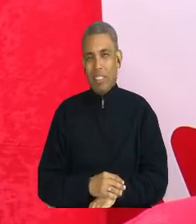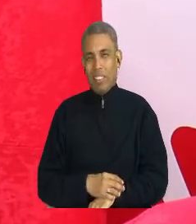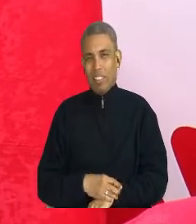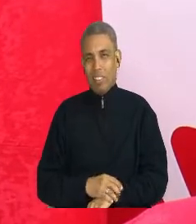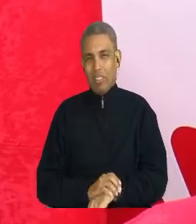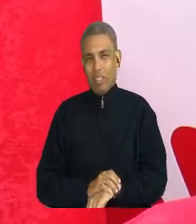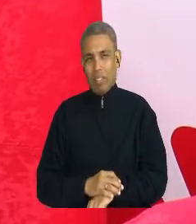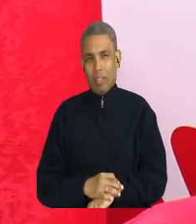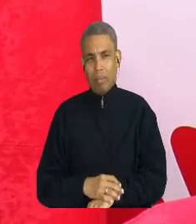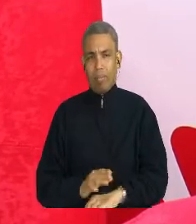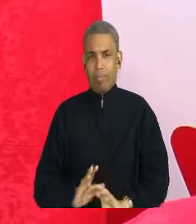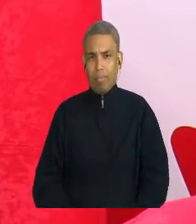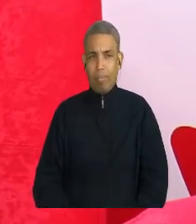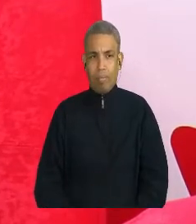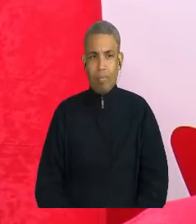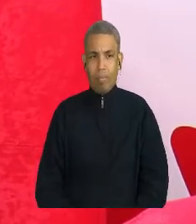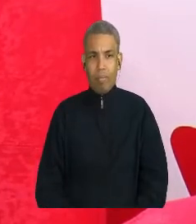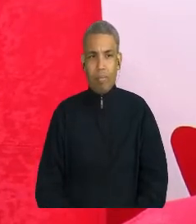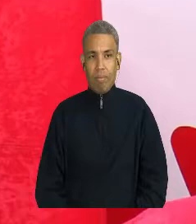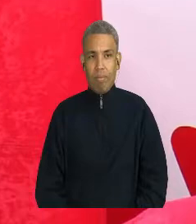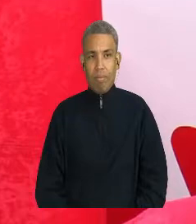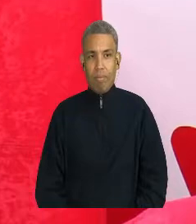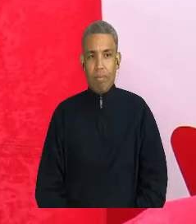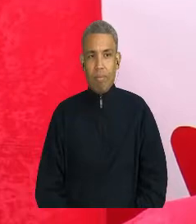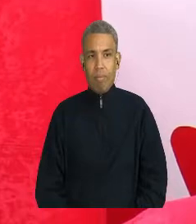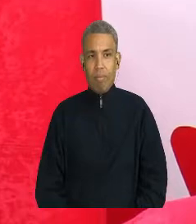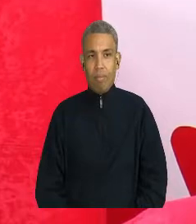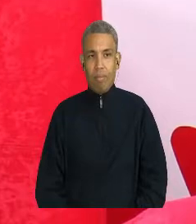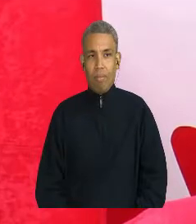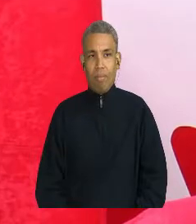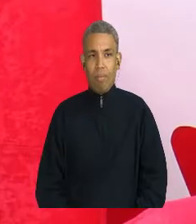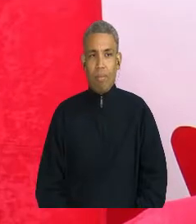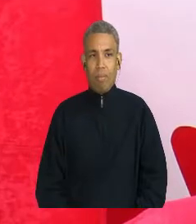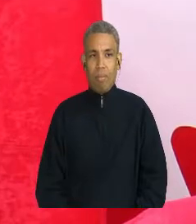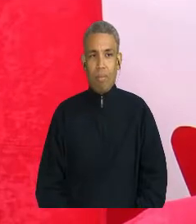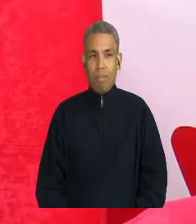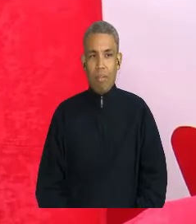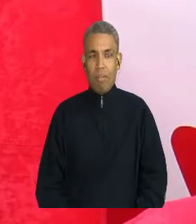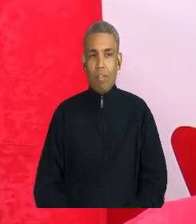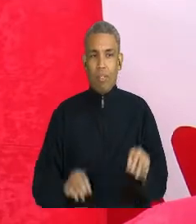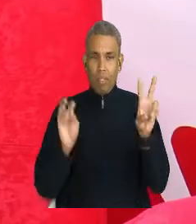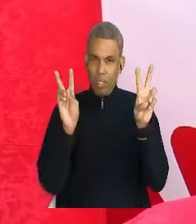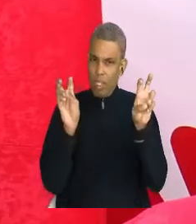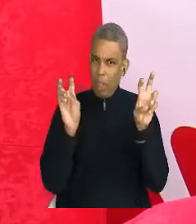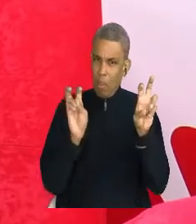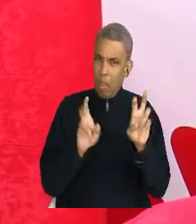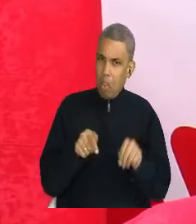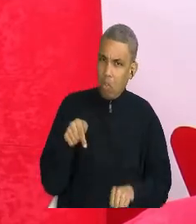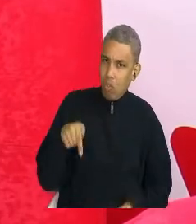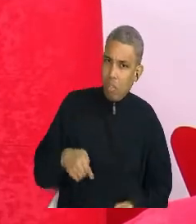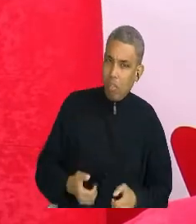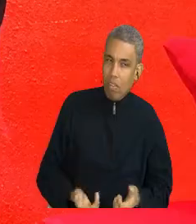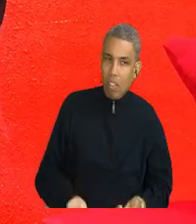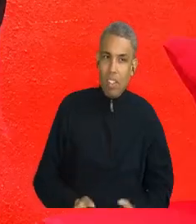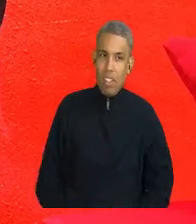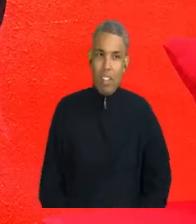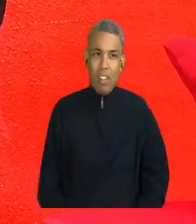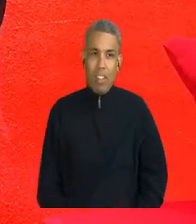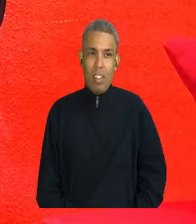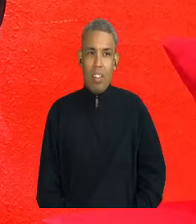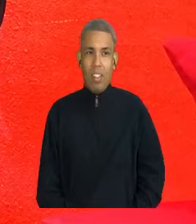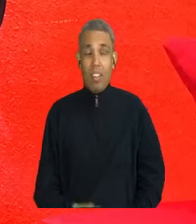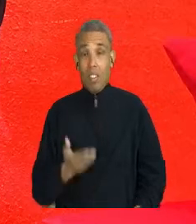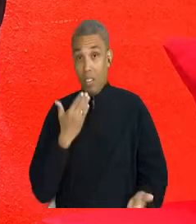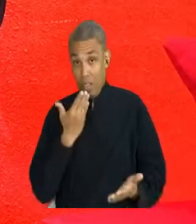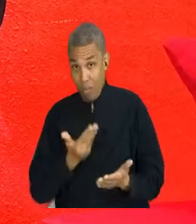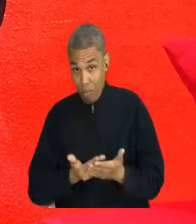su vida plenamente en paz. ¿Y cuál es el día que nos tienes preparado, el tema que nos tienes preparado para el día de hoy, Paola? Buenos días a